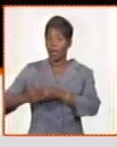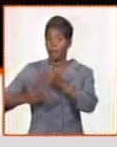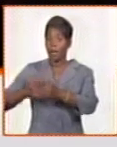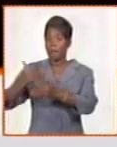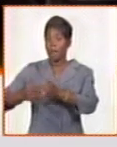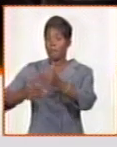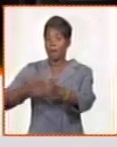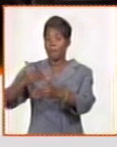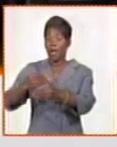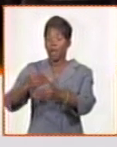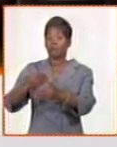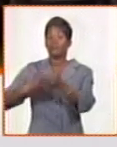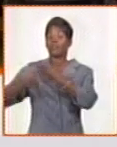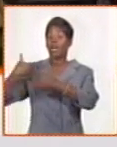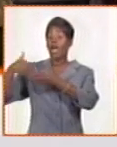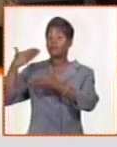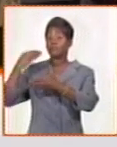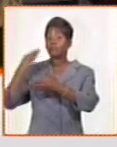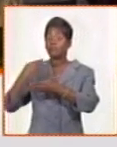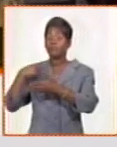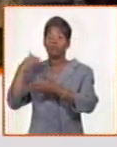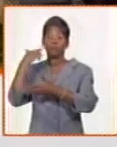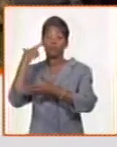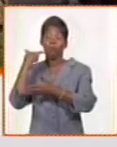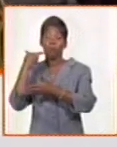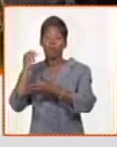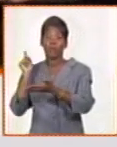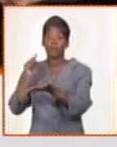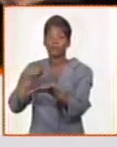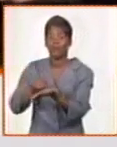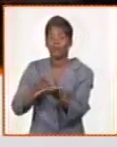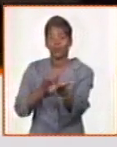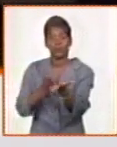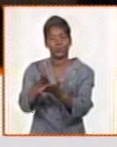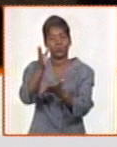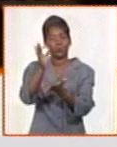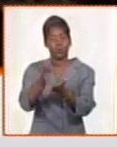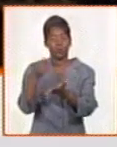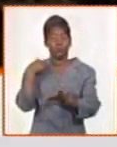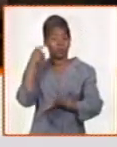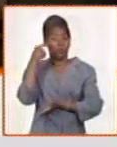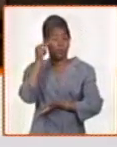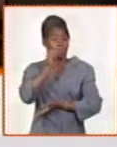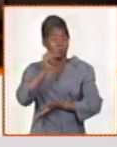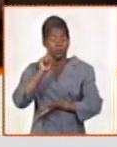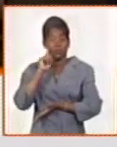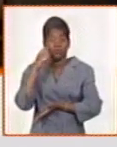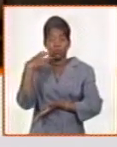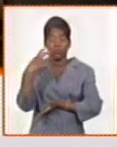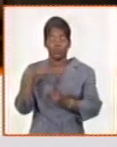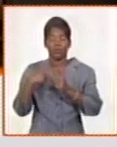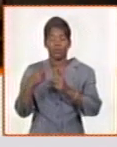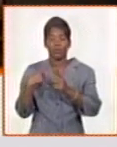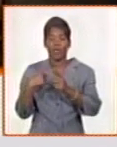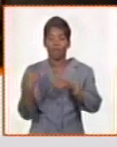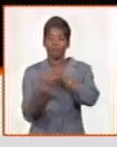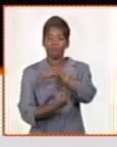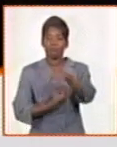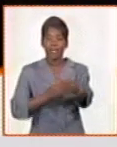nuestros ancestros o de los areitos, no sé, ahora recuerdo a Rine Leal. Yo creo que hay una vocación del cubano de